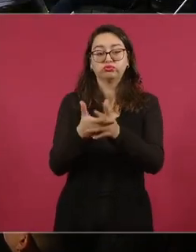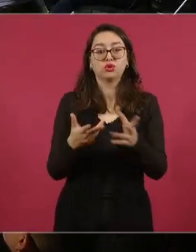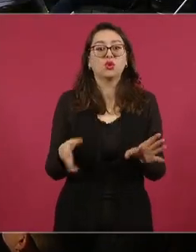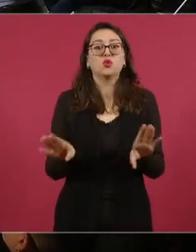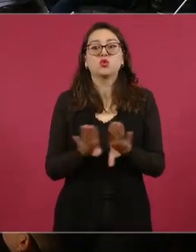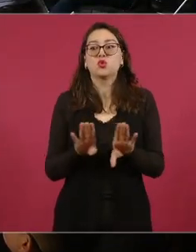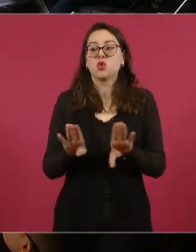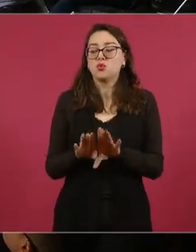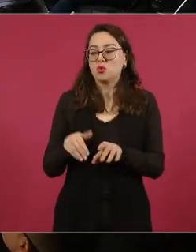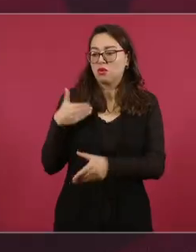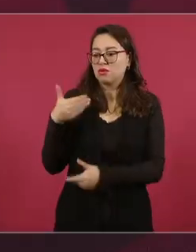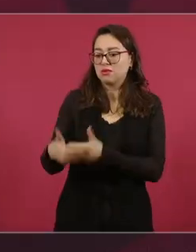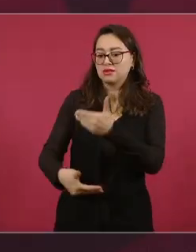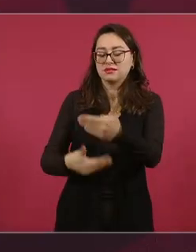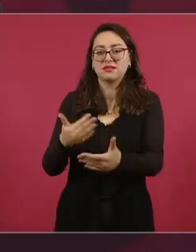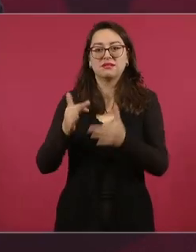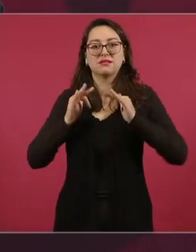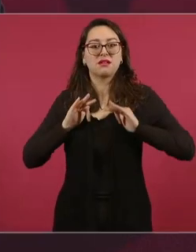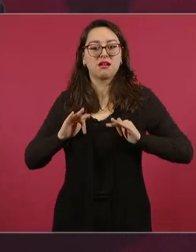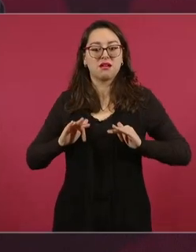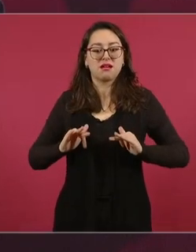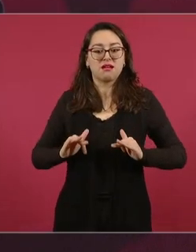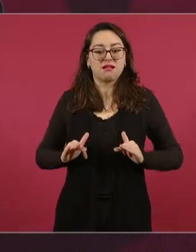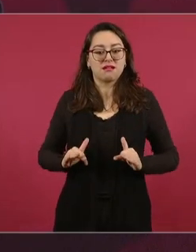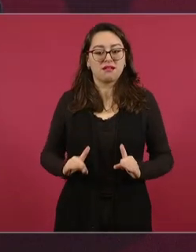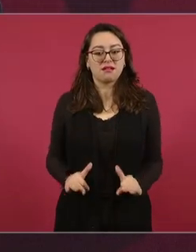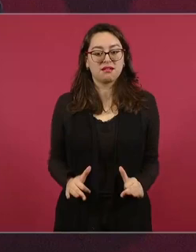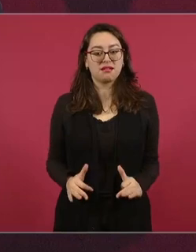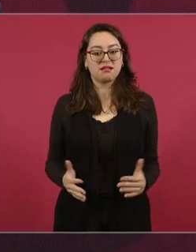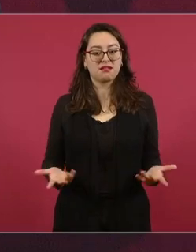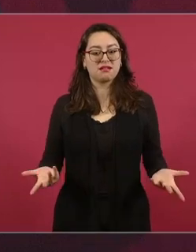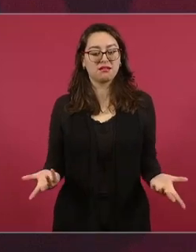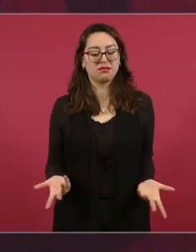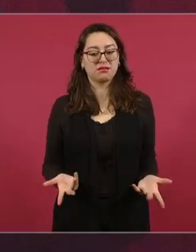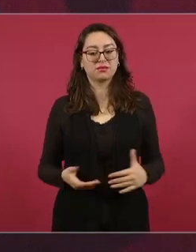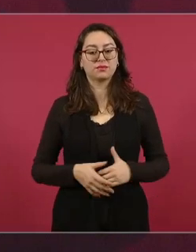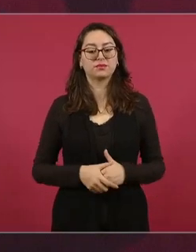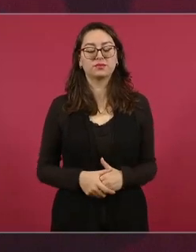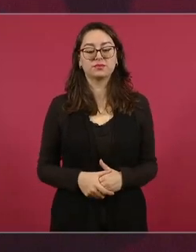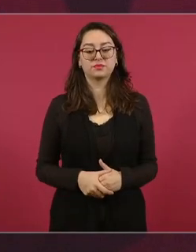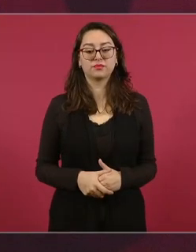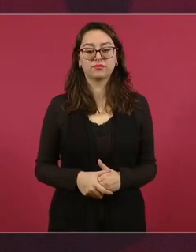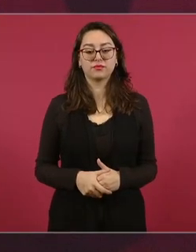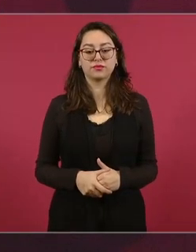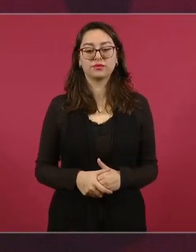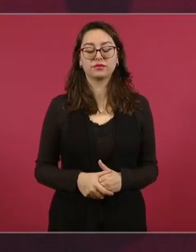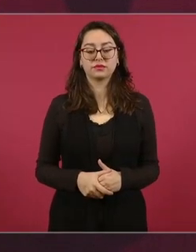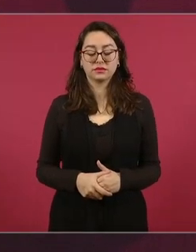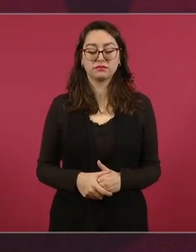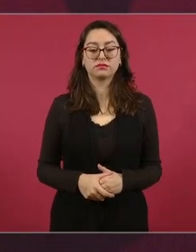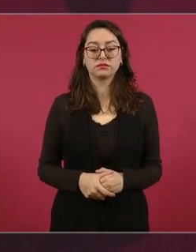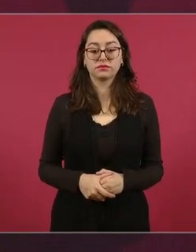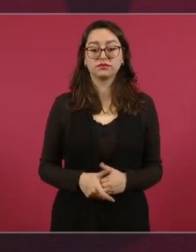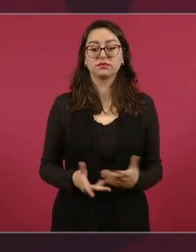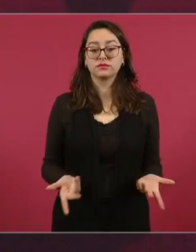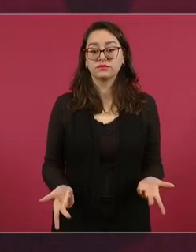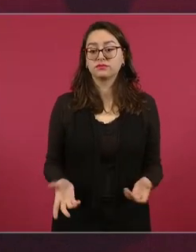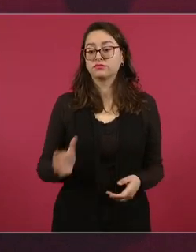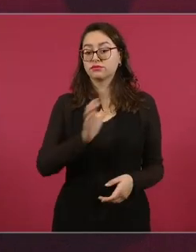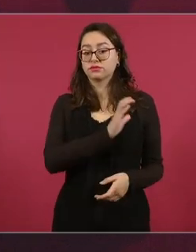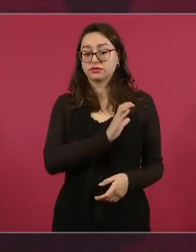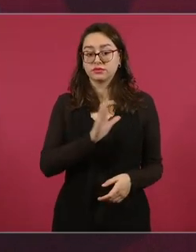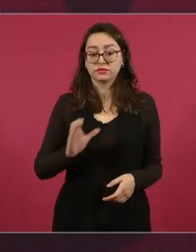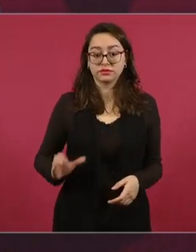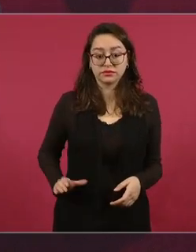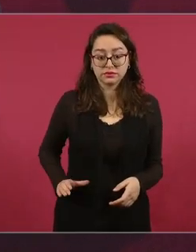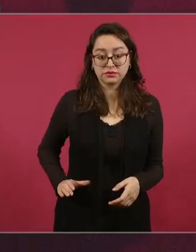estamos protegiendo a candidatos, a todos